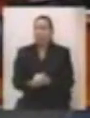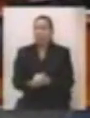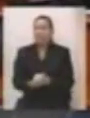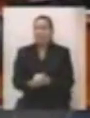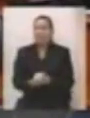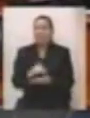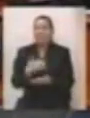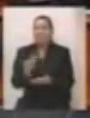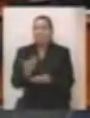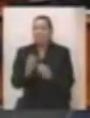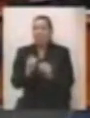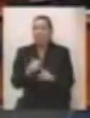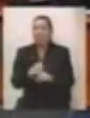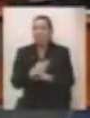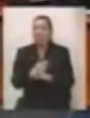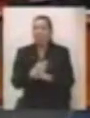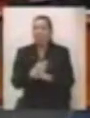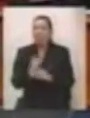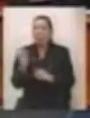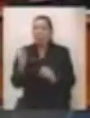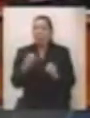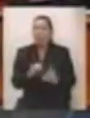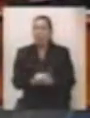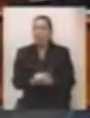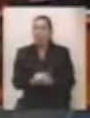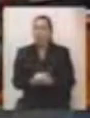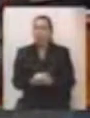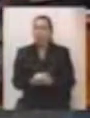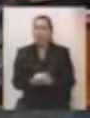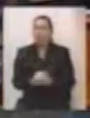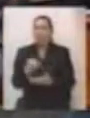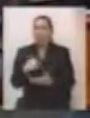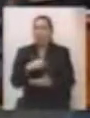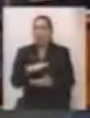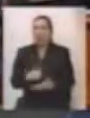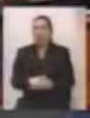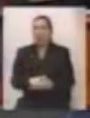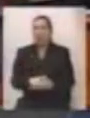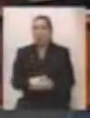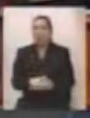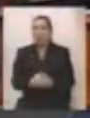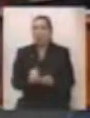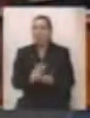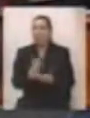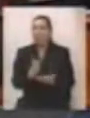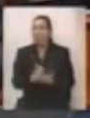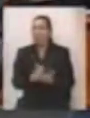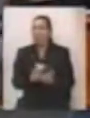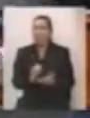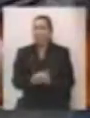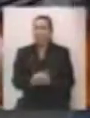y poder impedir de alguna manera esta contaminación de nuestros niños. Repito, este es un proyecto,